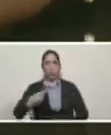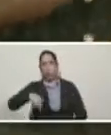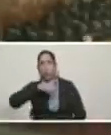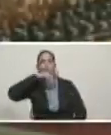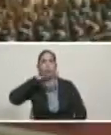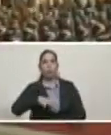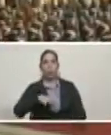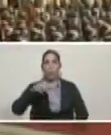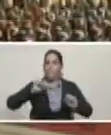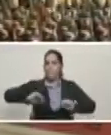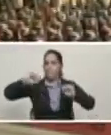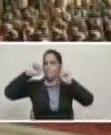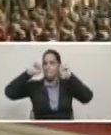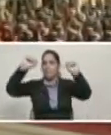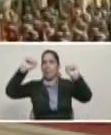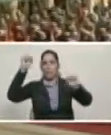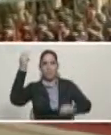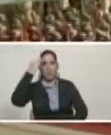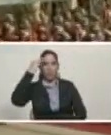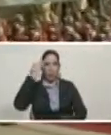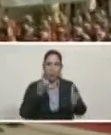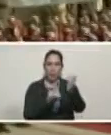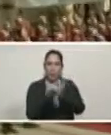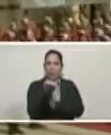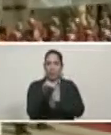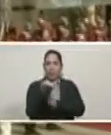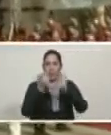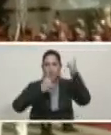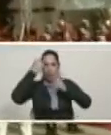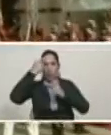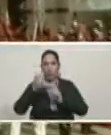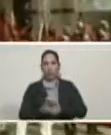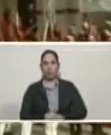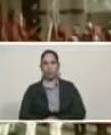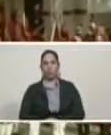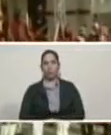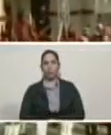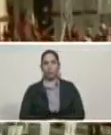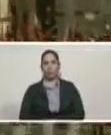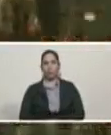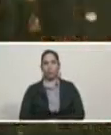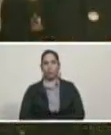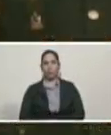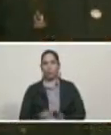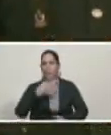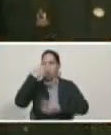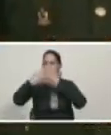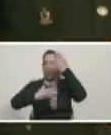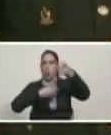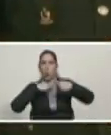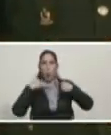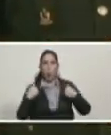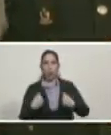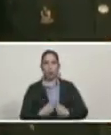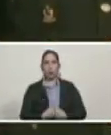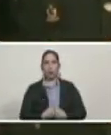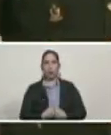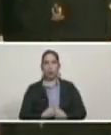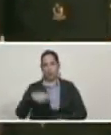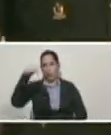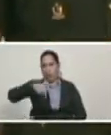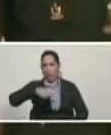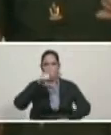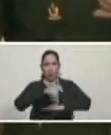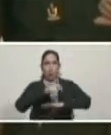historia. ¡Que viva la memoria eterna del comandante Chávez! ¡Viva! Y gritemos desde el corazón a esta